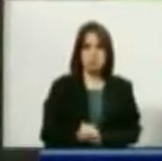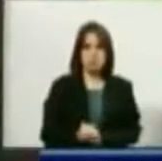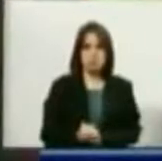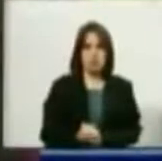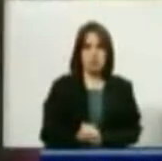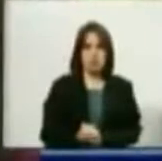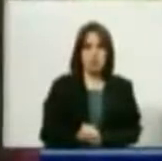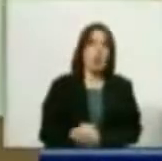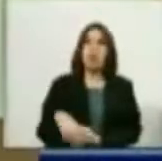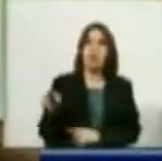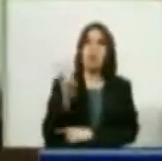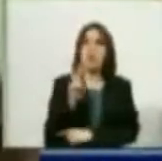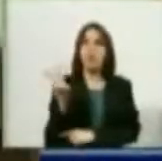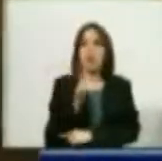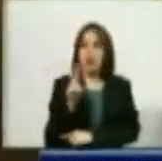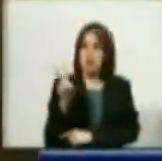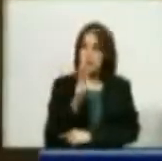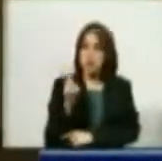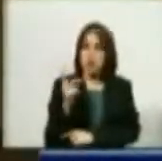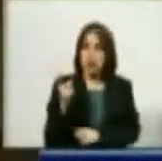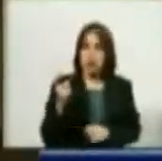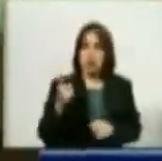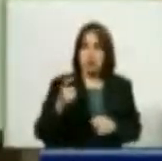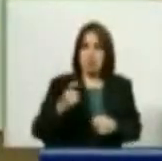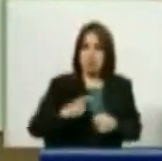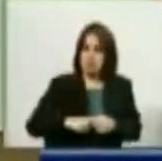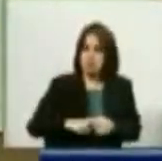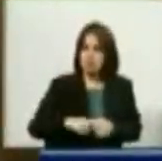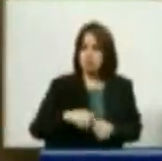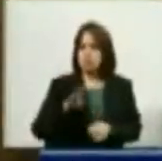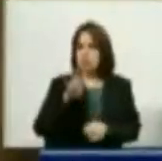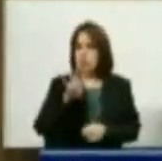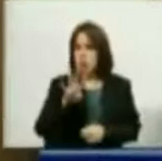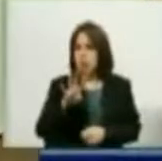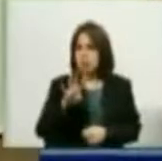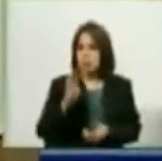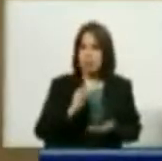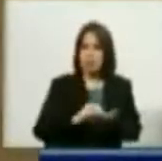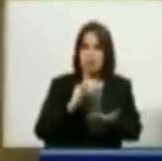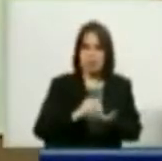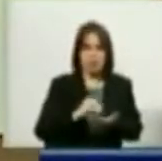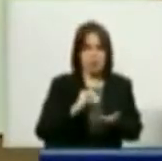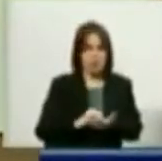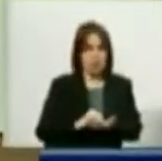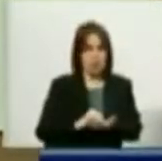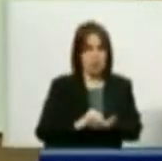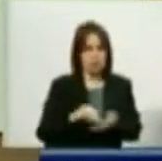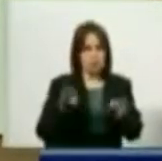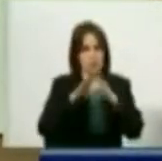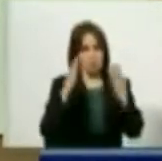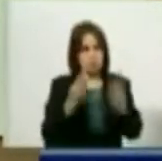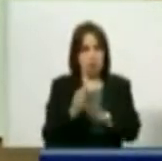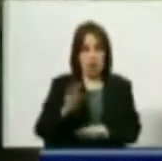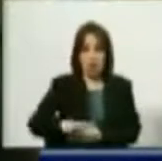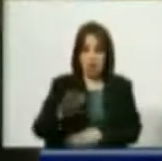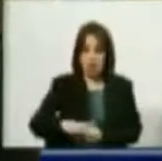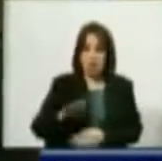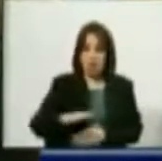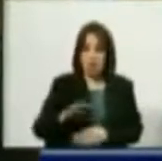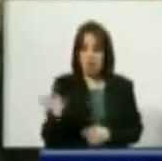Venezuela clasifica por cuarta ocasión a un mundial del baloncesto Venezuela